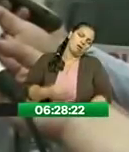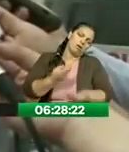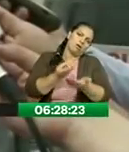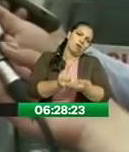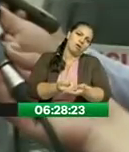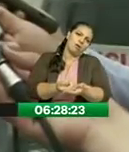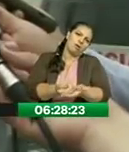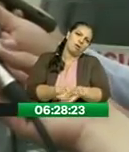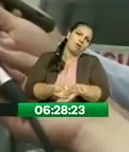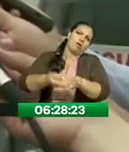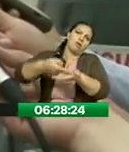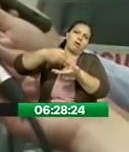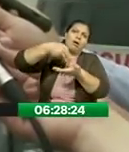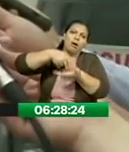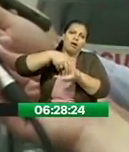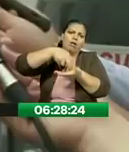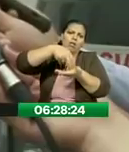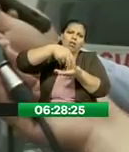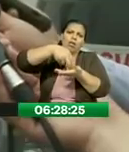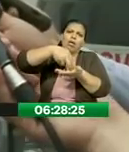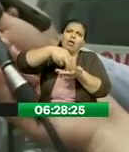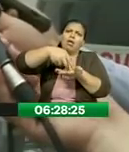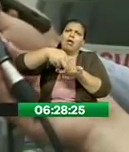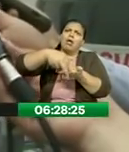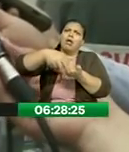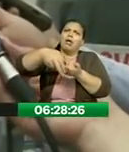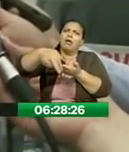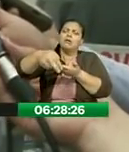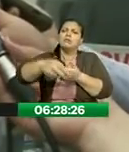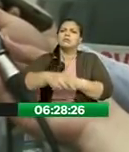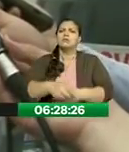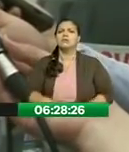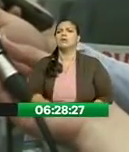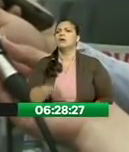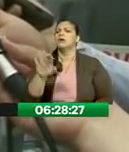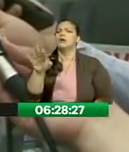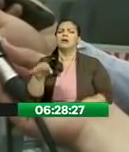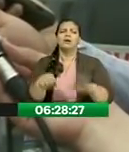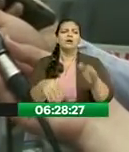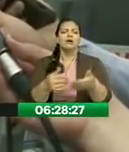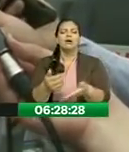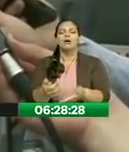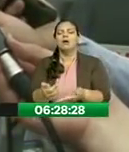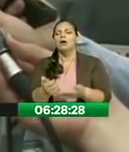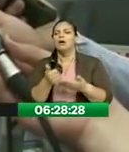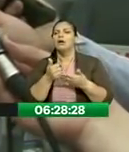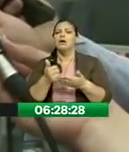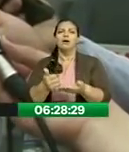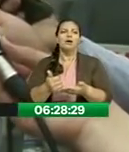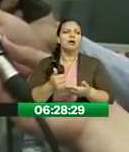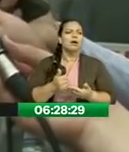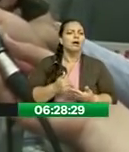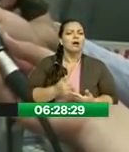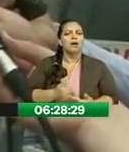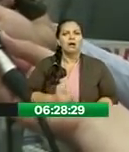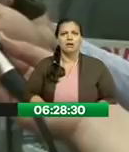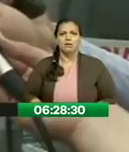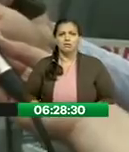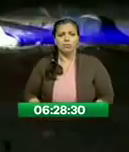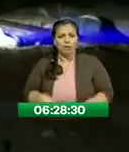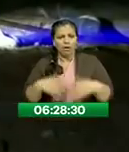¿El estado del paciente? ¿Cuál? Grave, el estado es grave. El paciente está intubado en ventilación mecánica y con un pronóstico reservado por el gran edema cerebral que